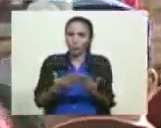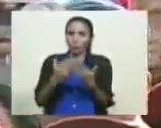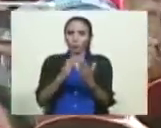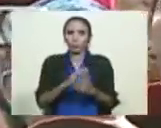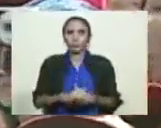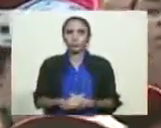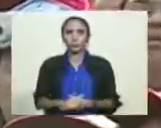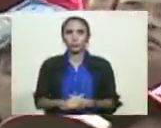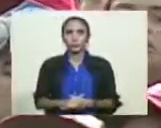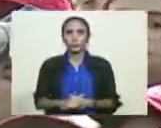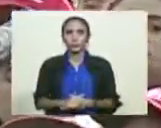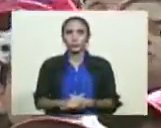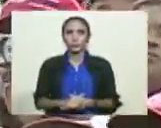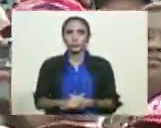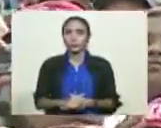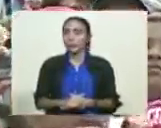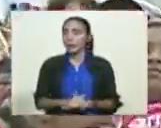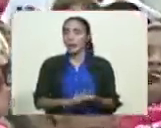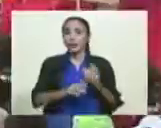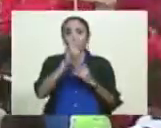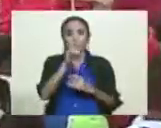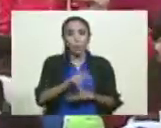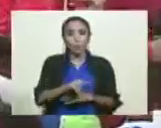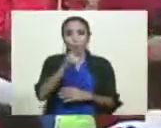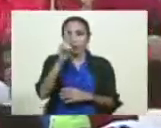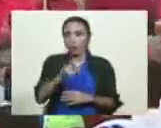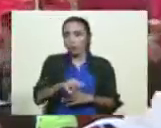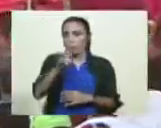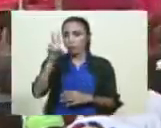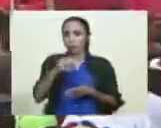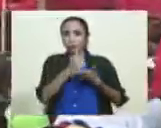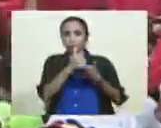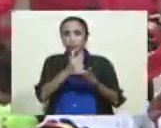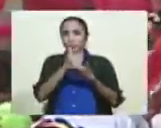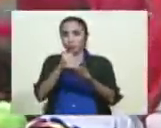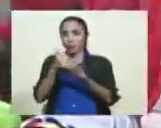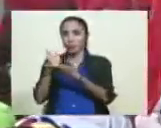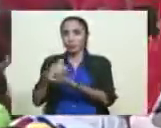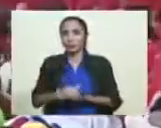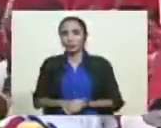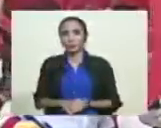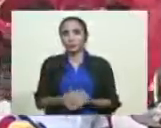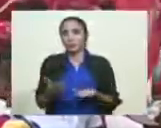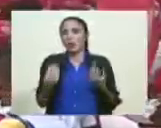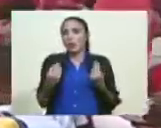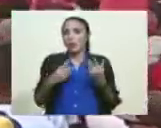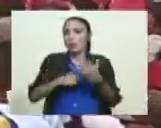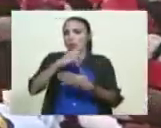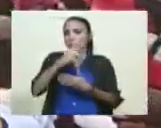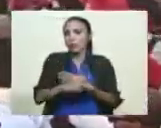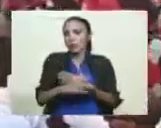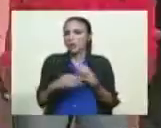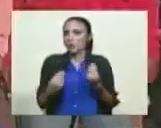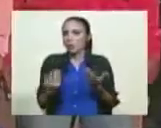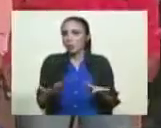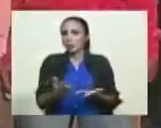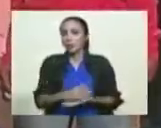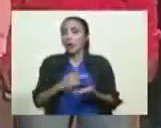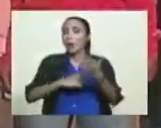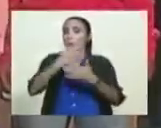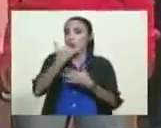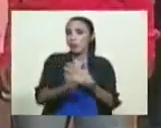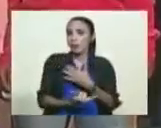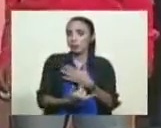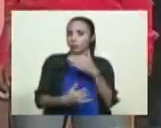Tenemos que ir protegiendo cada vez más a nuestro pueblo. Yo tengo un plan, yo tengo un proyecto,